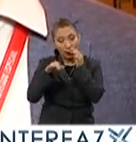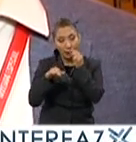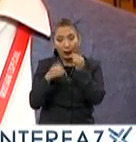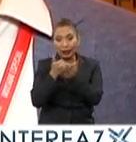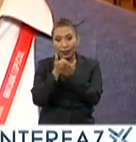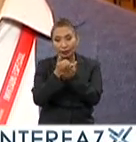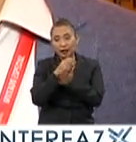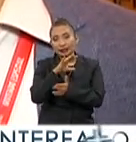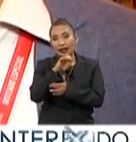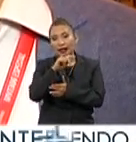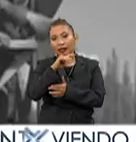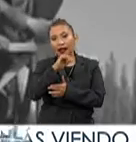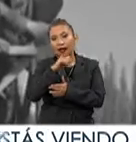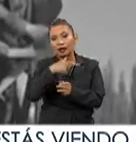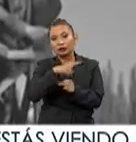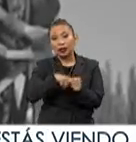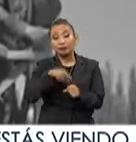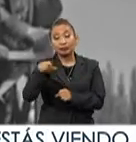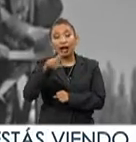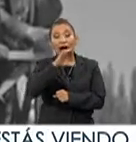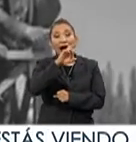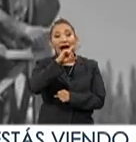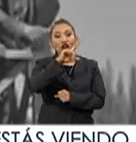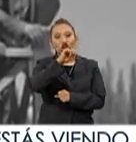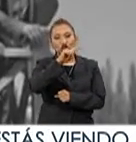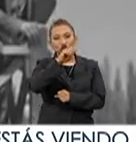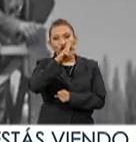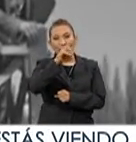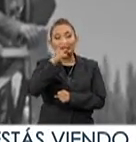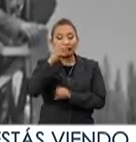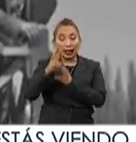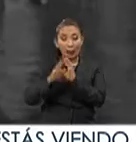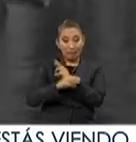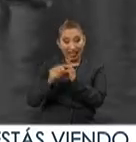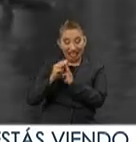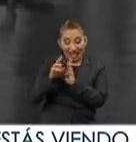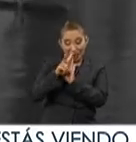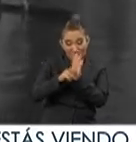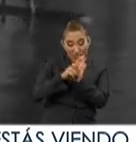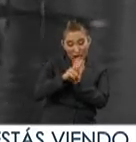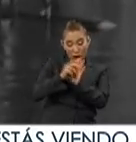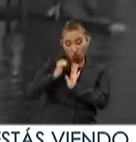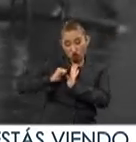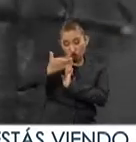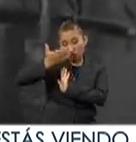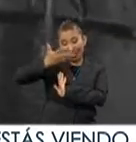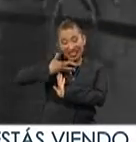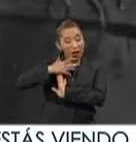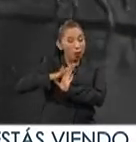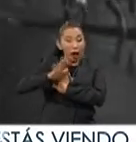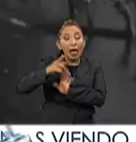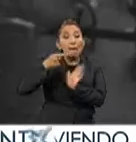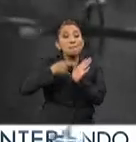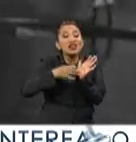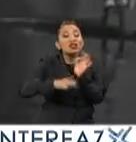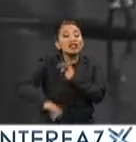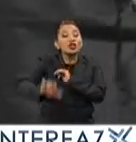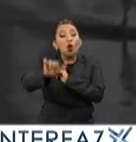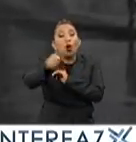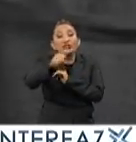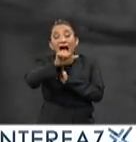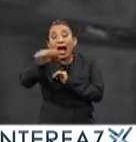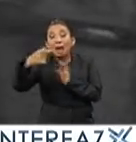colaboramos ahí en la Cineteca Nacional. Carlos Torres comenta que el material videográfico y fílmico más antiguo con el que cuentan data de